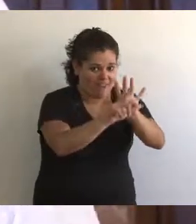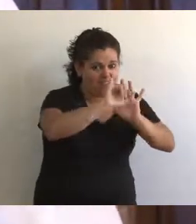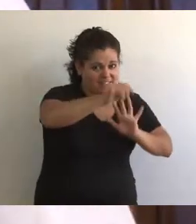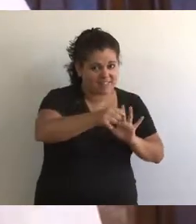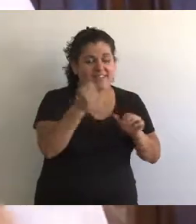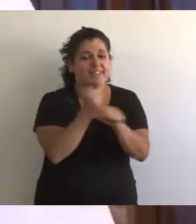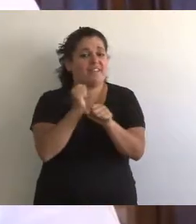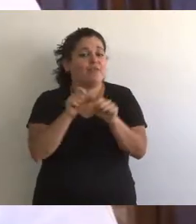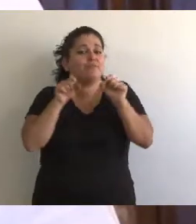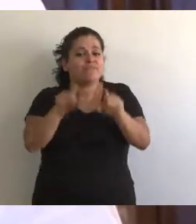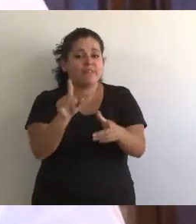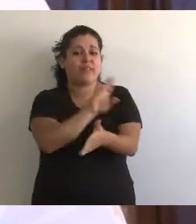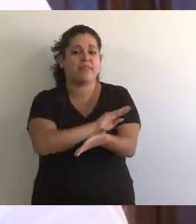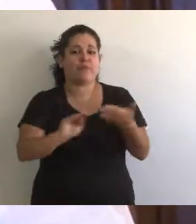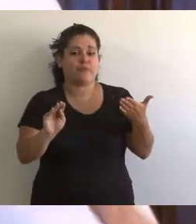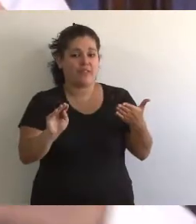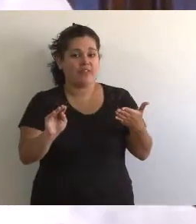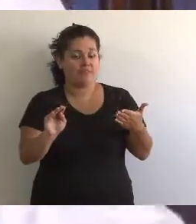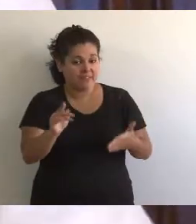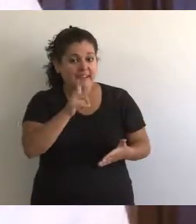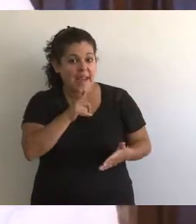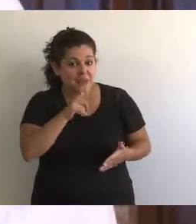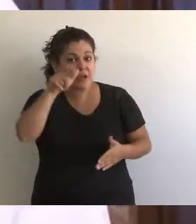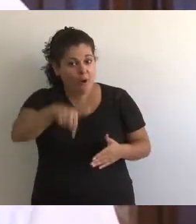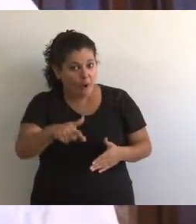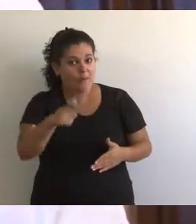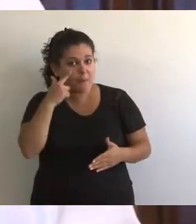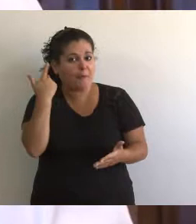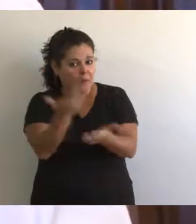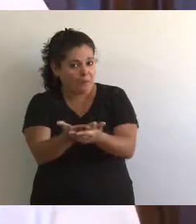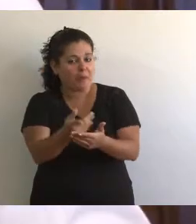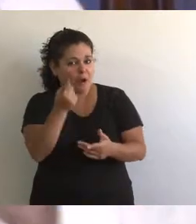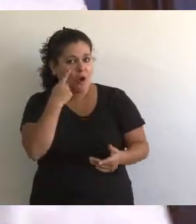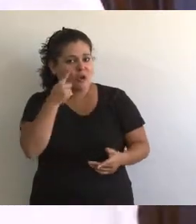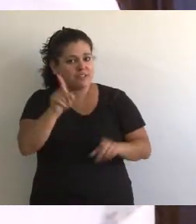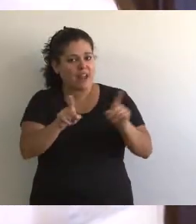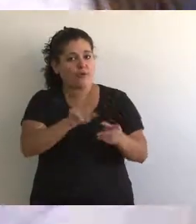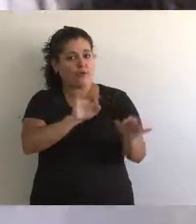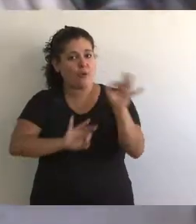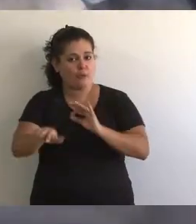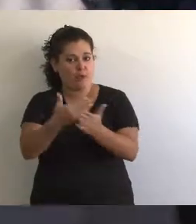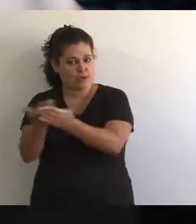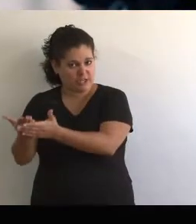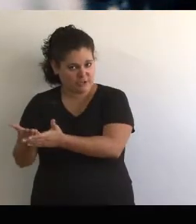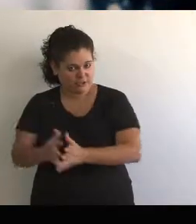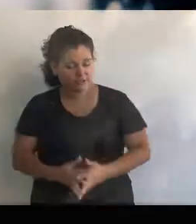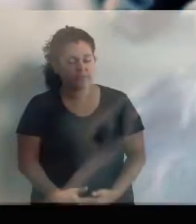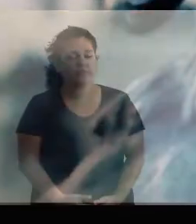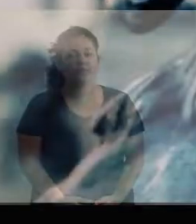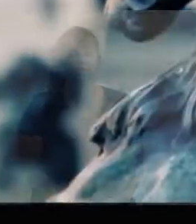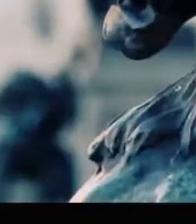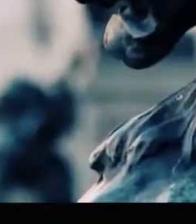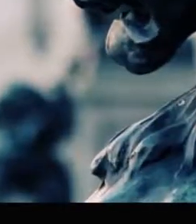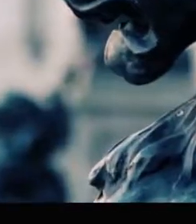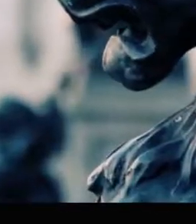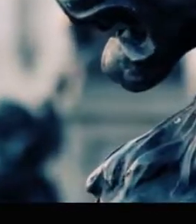luz, el trabajo de nuestros legisladores. ¿Qué les parece si hoy les proponemos conocer algunos de ellos?